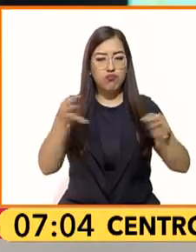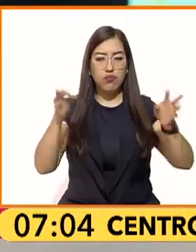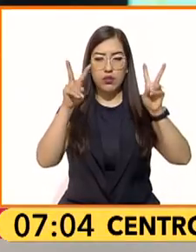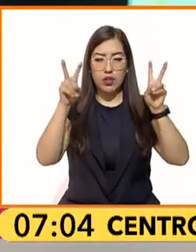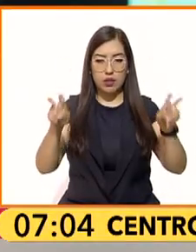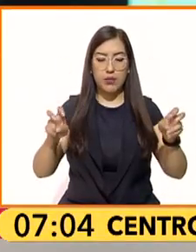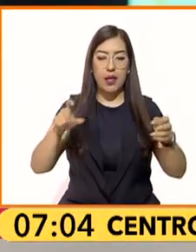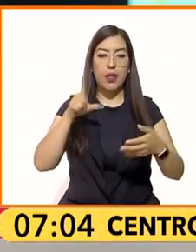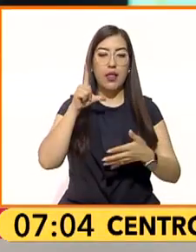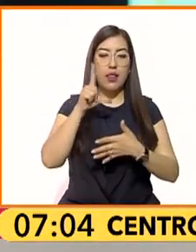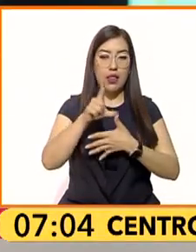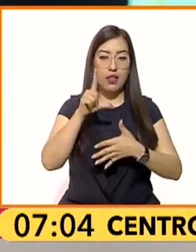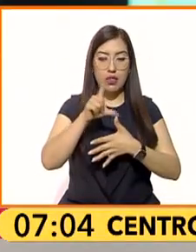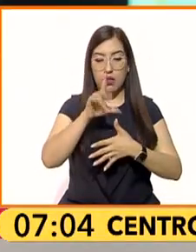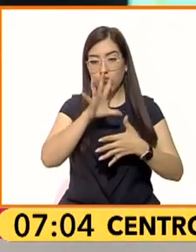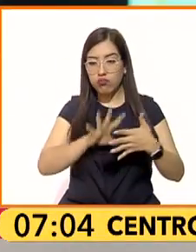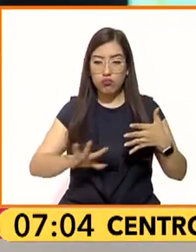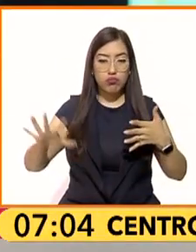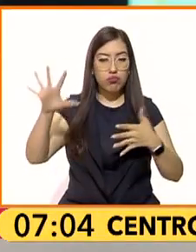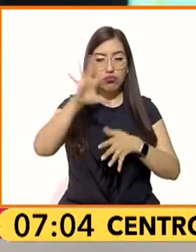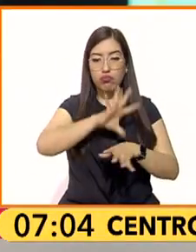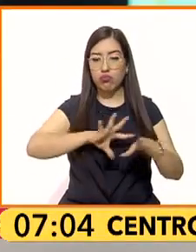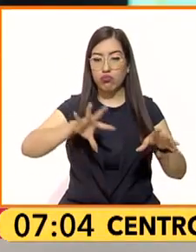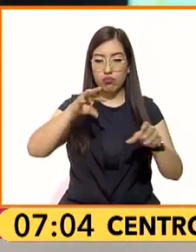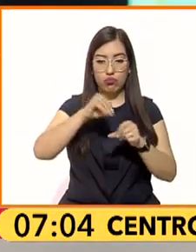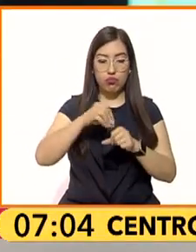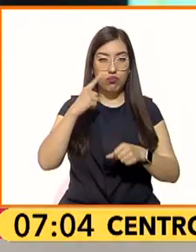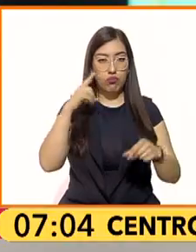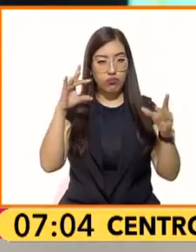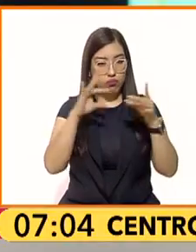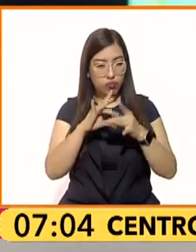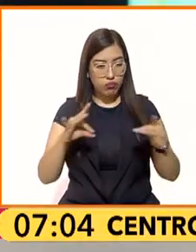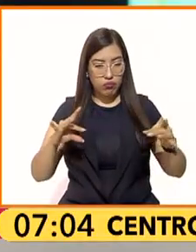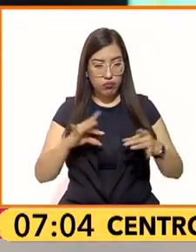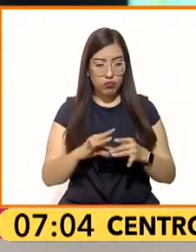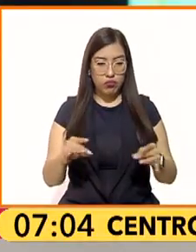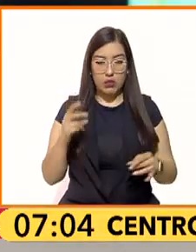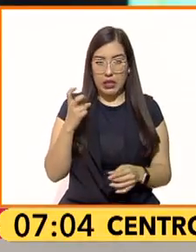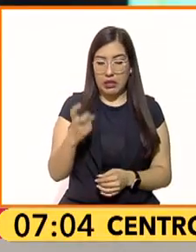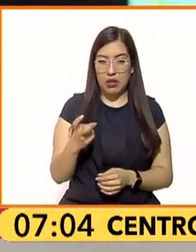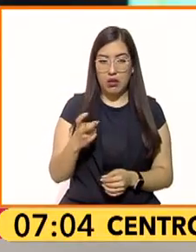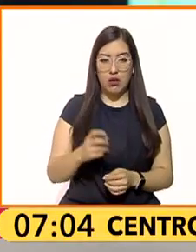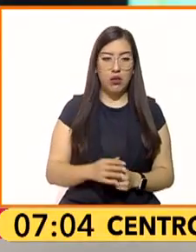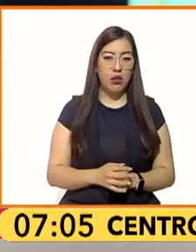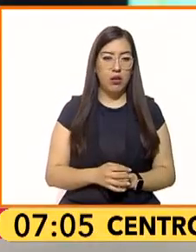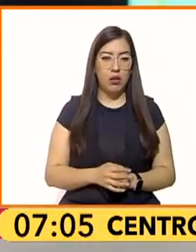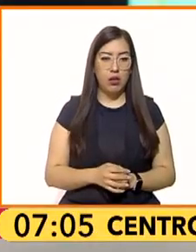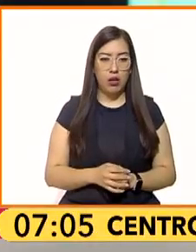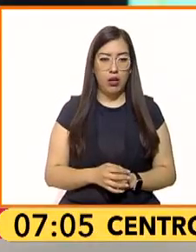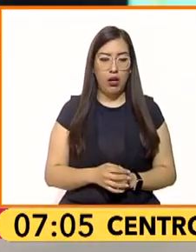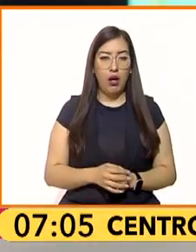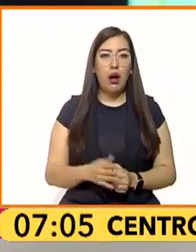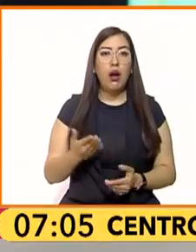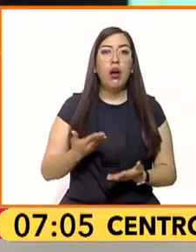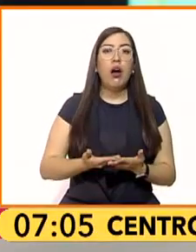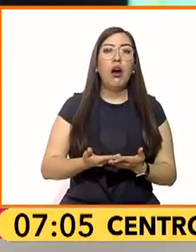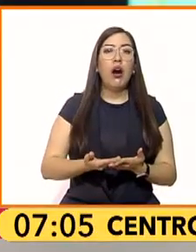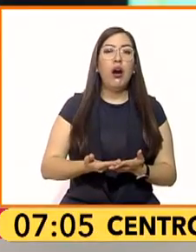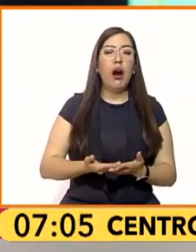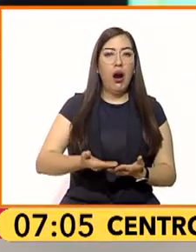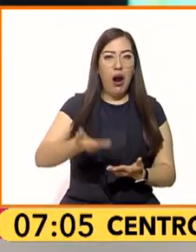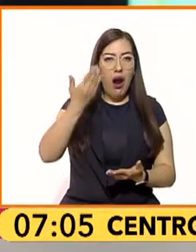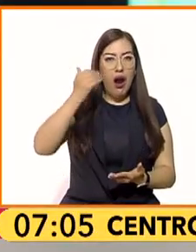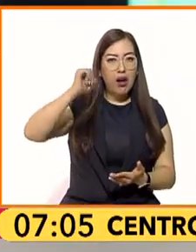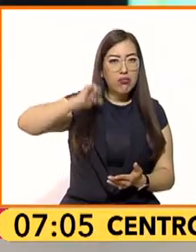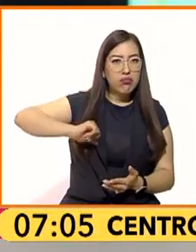su pontificado. Y eso evidentemente que no ha dejado muy contentos, sobre todo a los viejos sectores